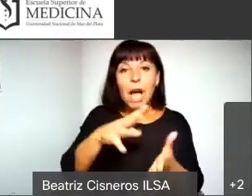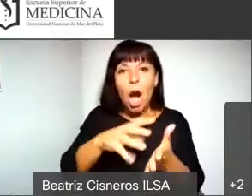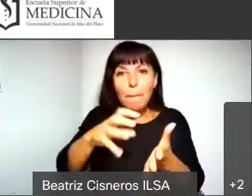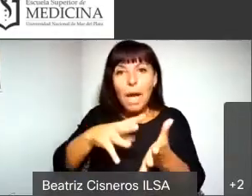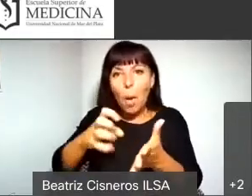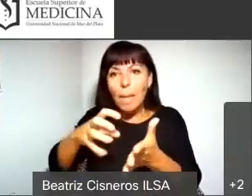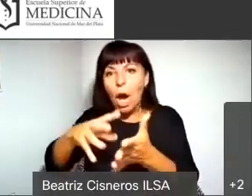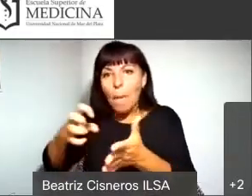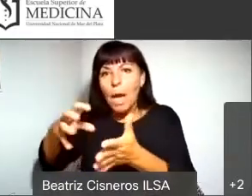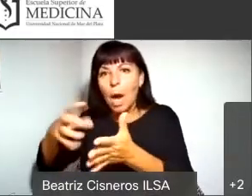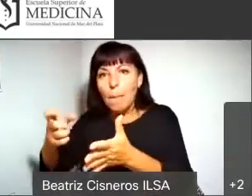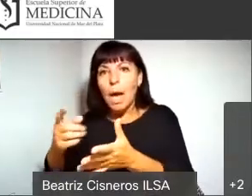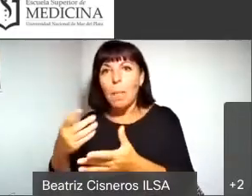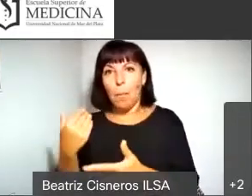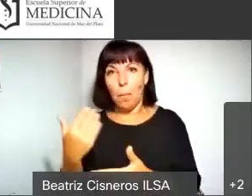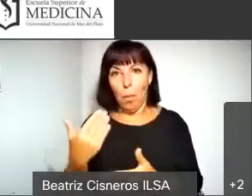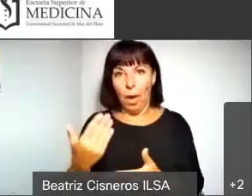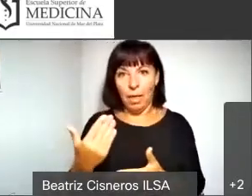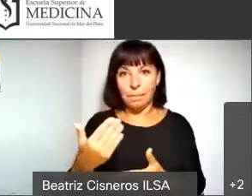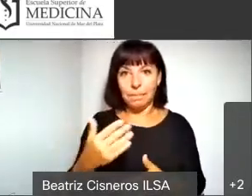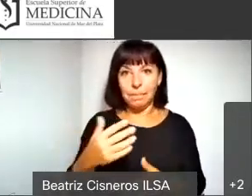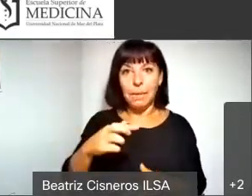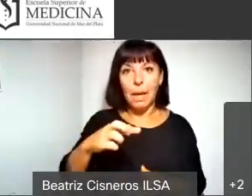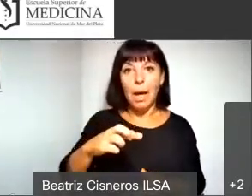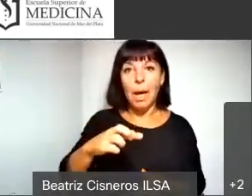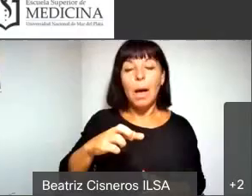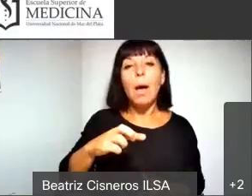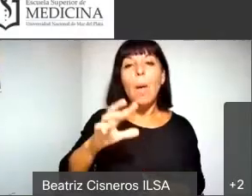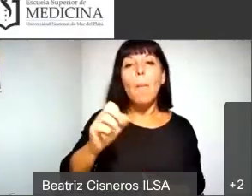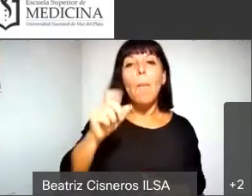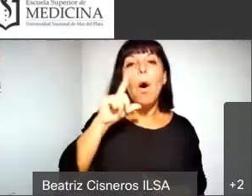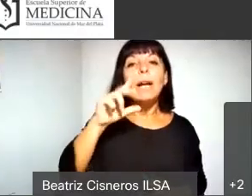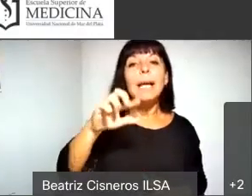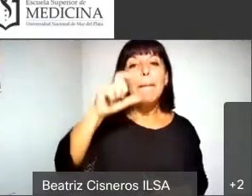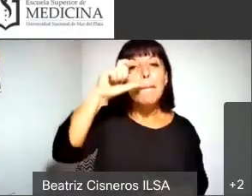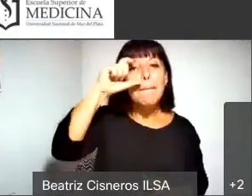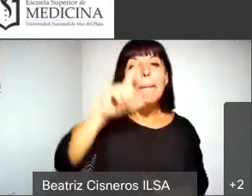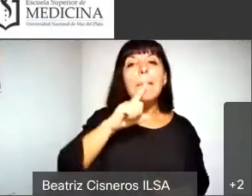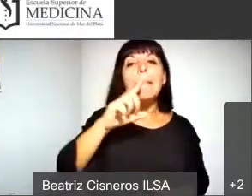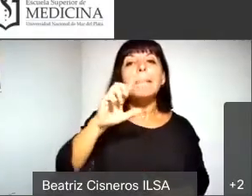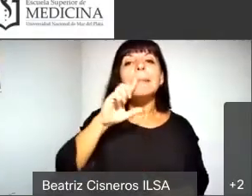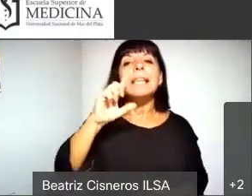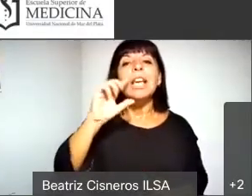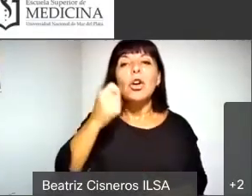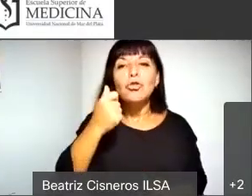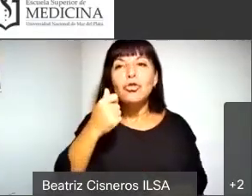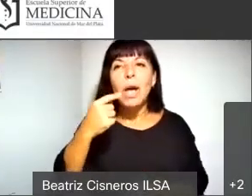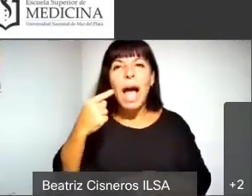y polipéptidos rudimentarios, tomaron lugar en lo que se conoce como evolución química.